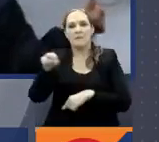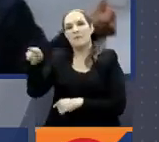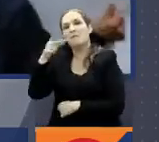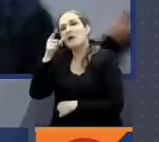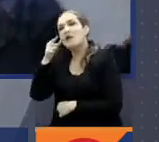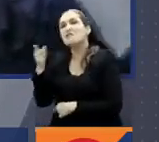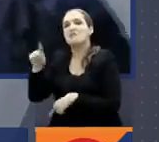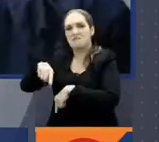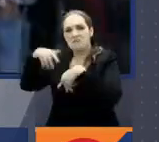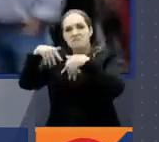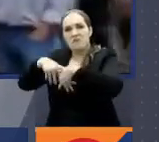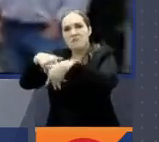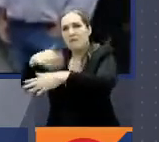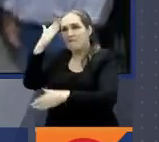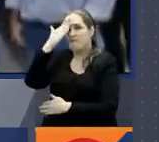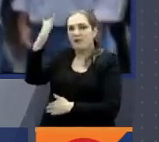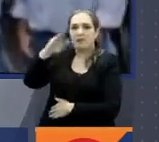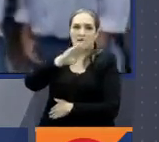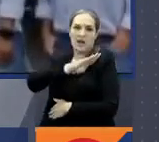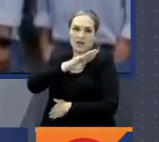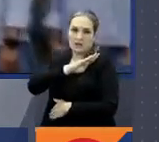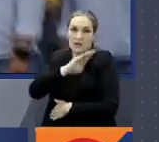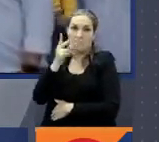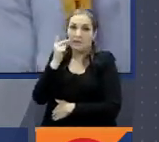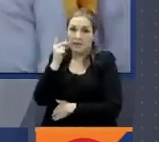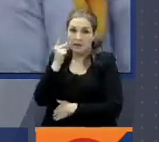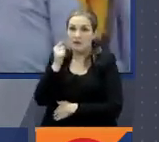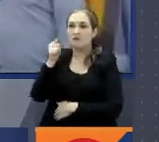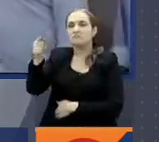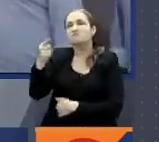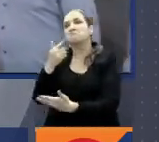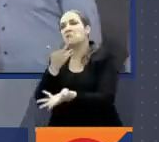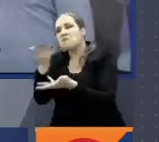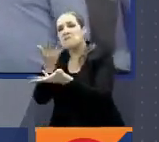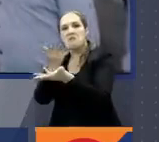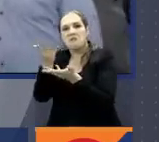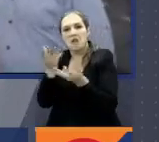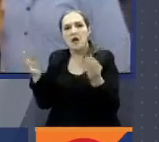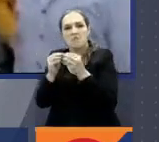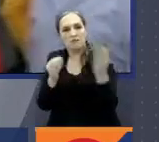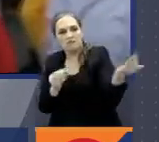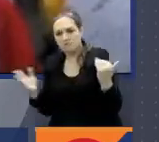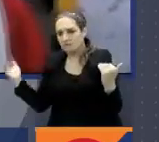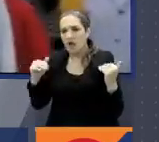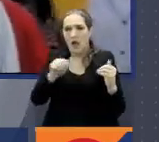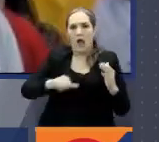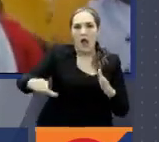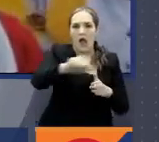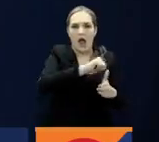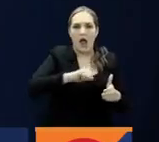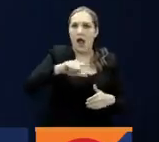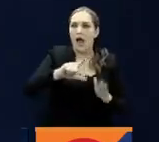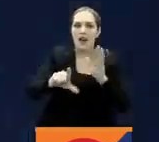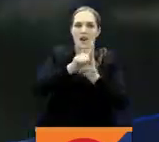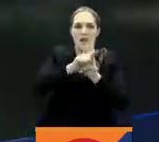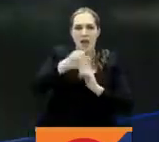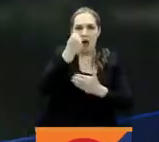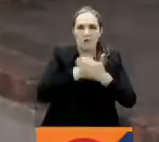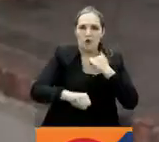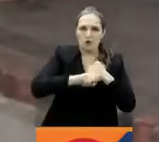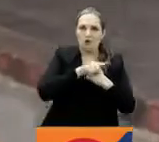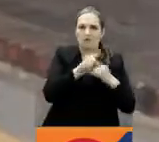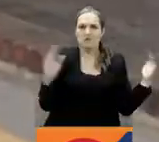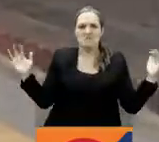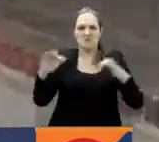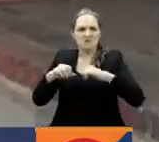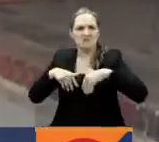un plantón al frente de la Alcaldía Municipal y allí también se unirán al colectivo de mujeres que defienden la ley del aborto.